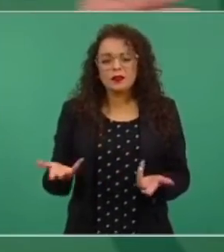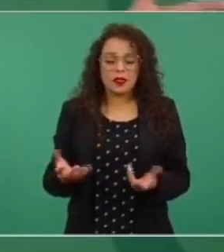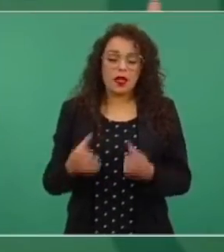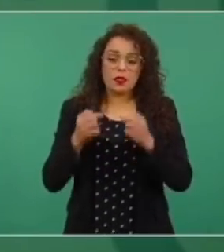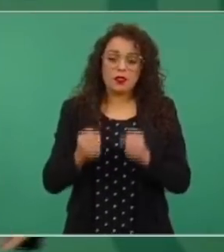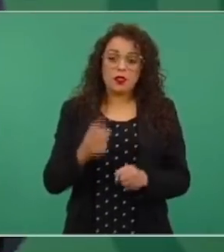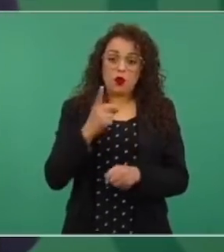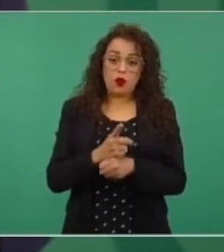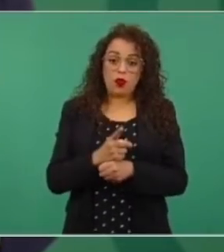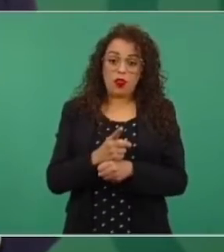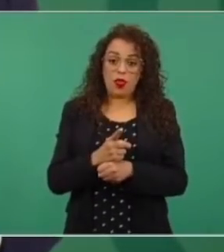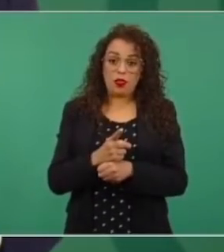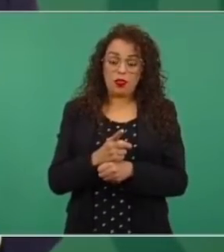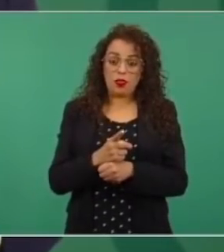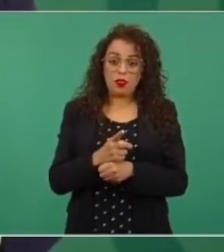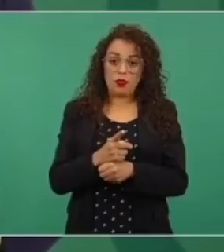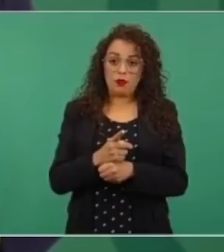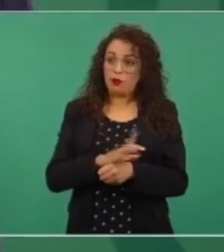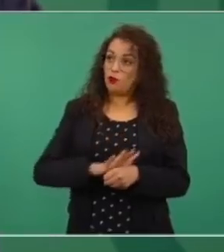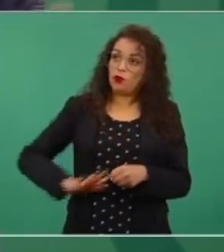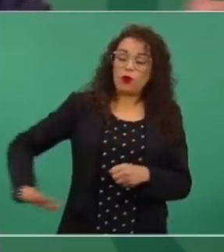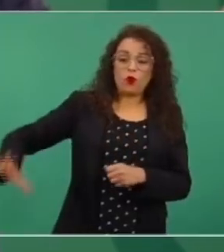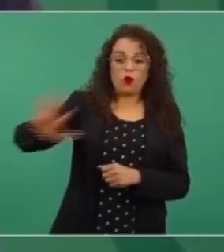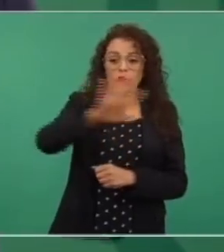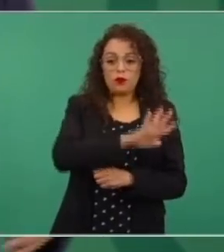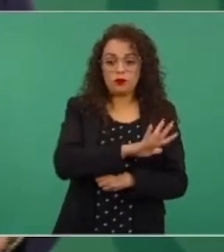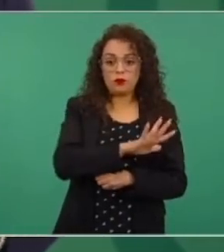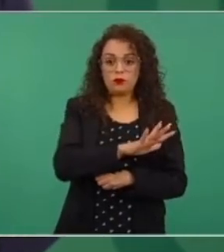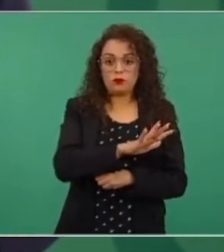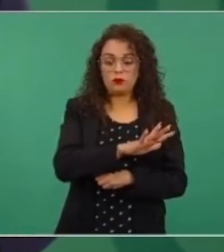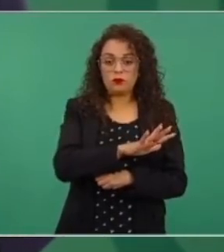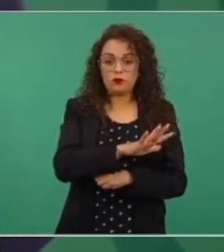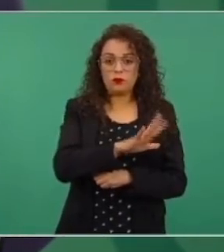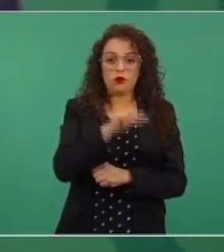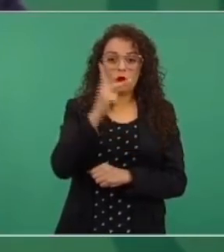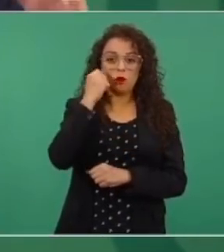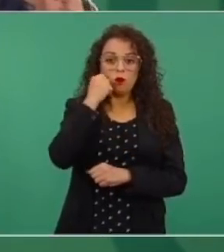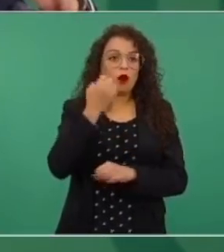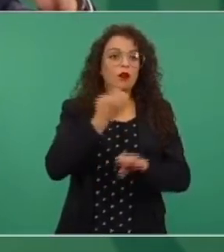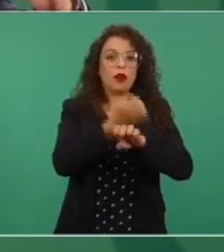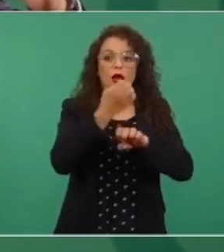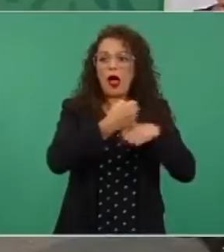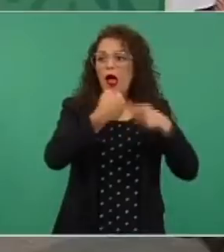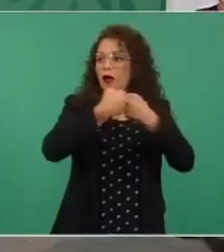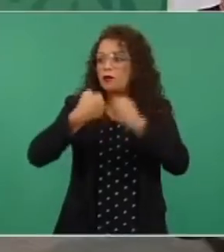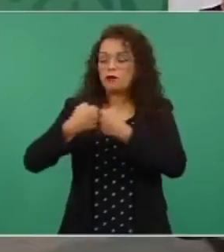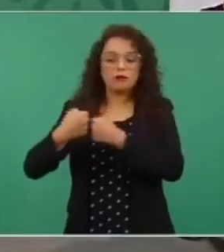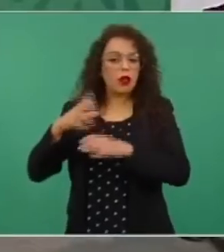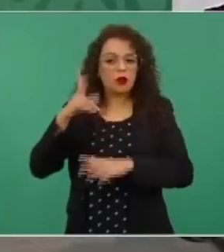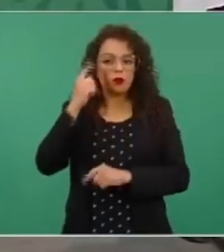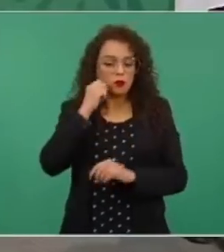allá de las fronteras de los estados. Entonces,